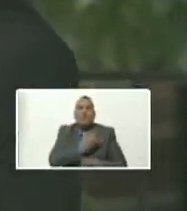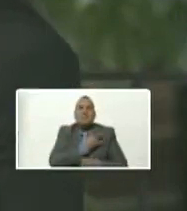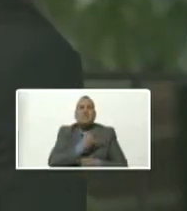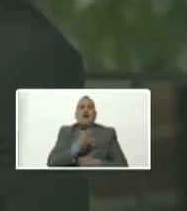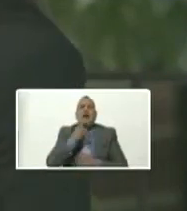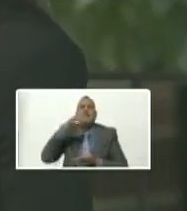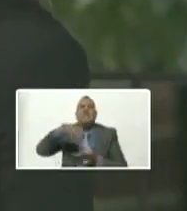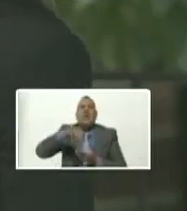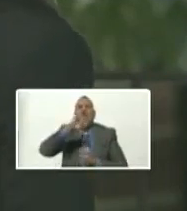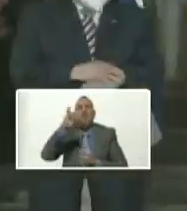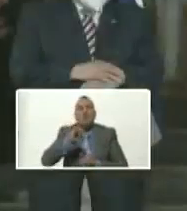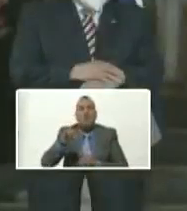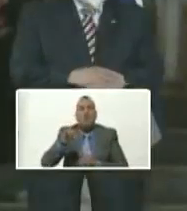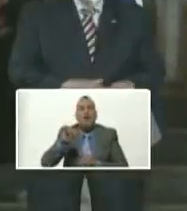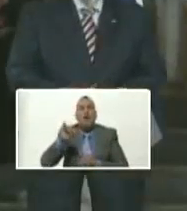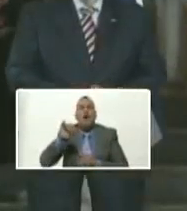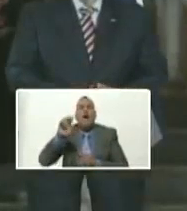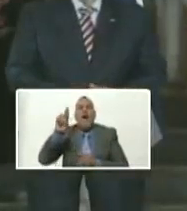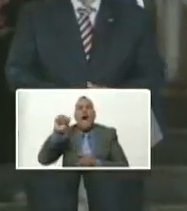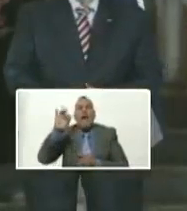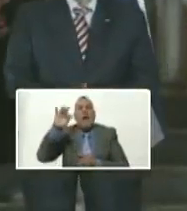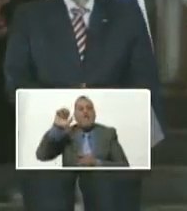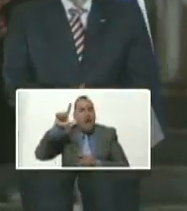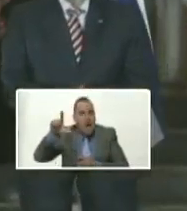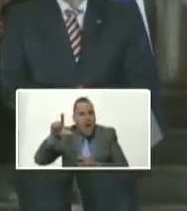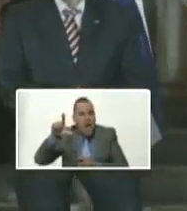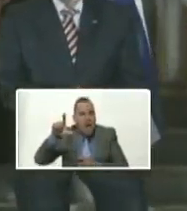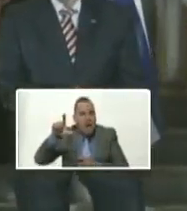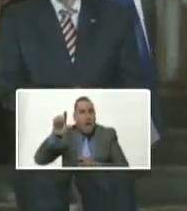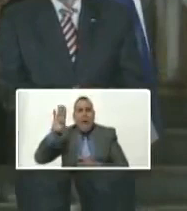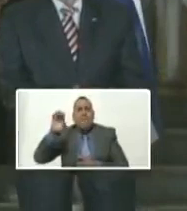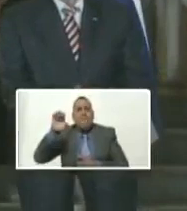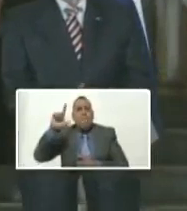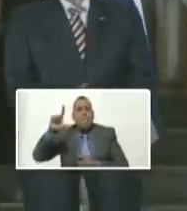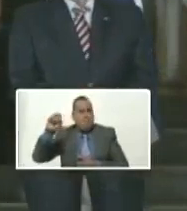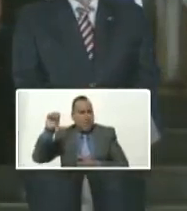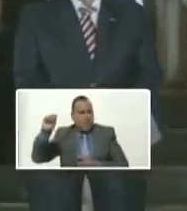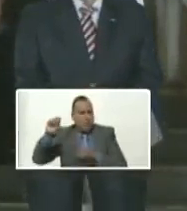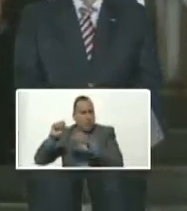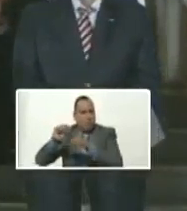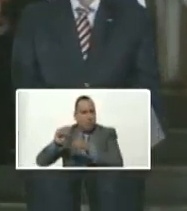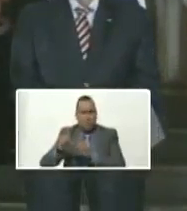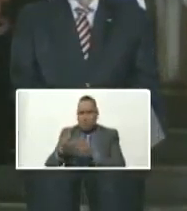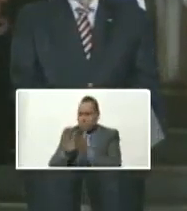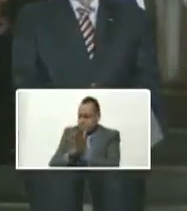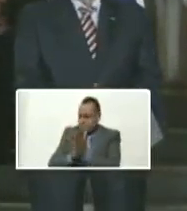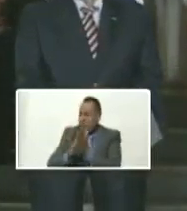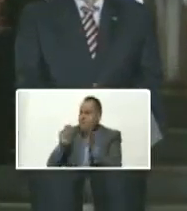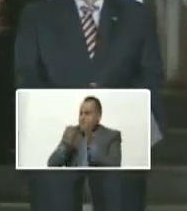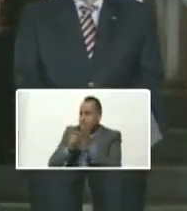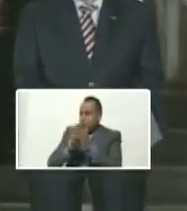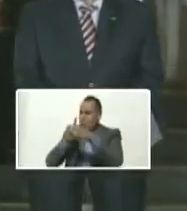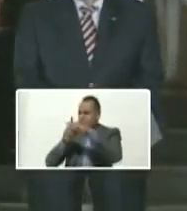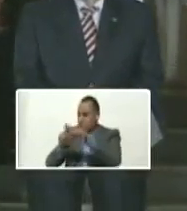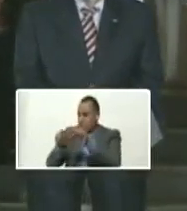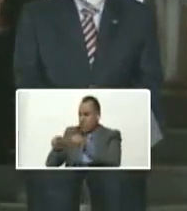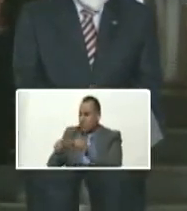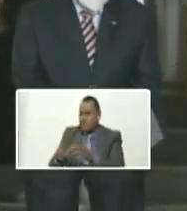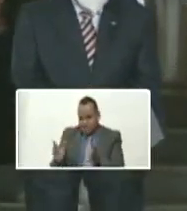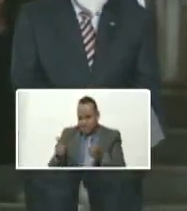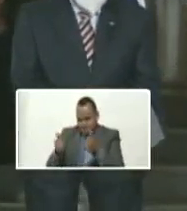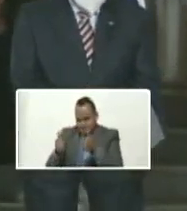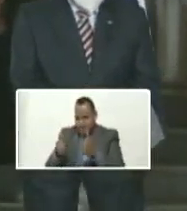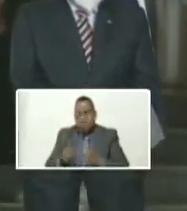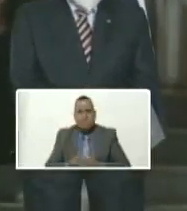del Estado Zulia. Tremenda universidad, buena periodista también. Punto a favor. Gracias. Gracias. Bueno,